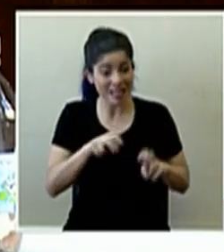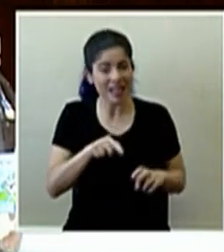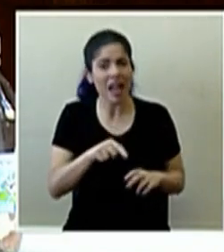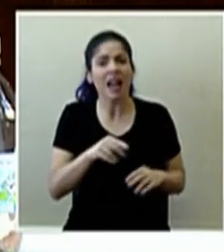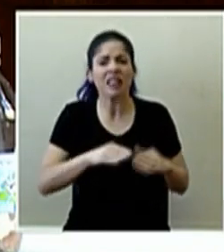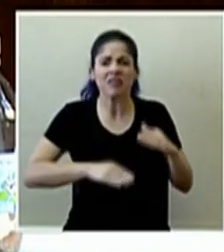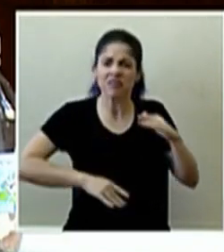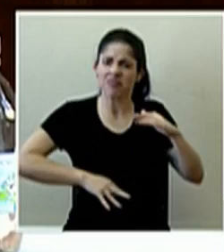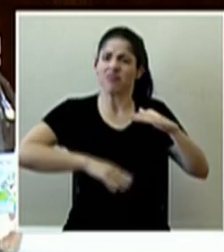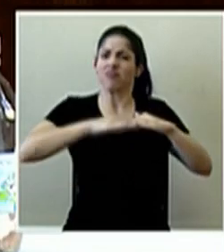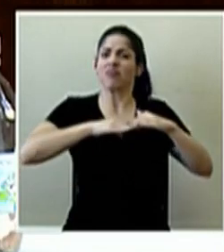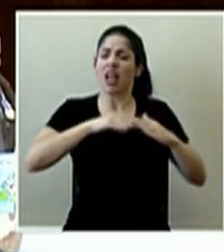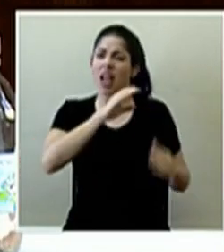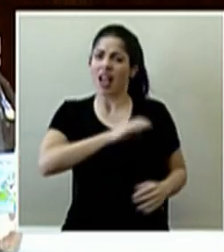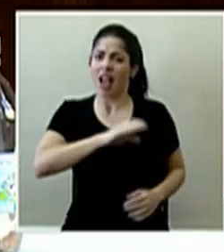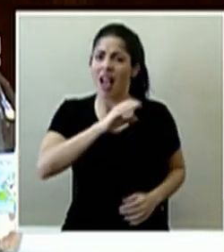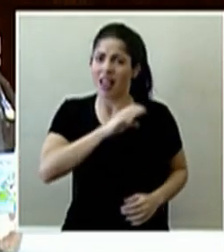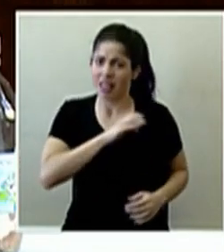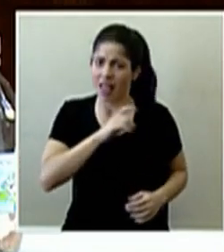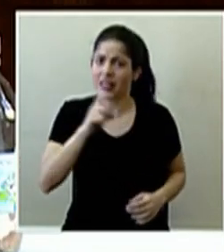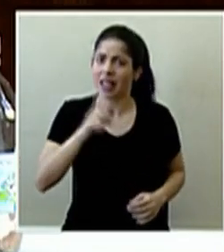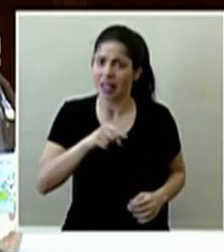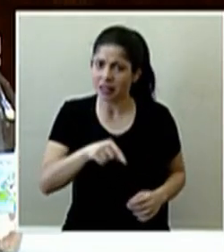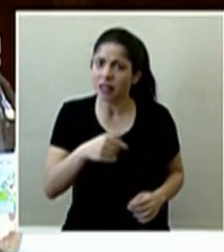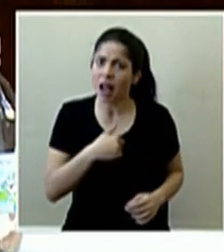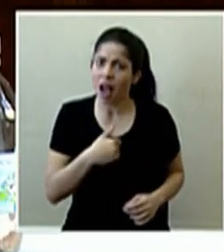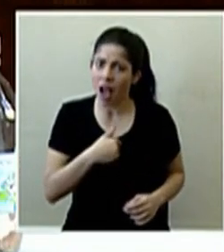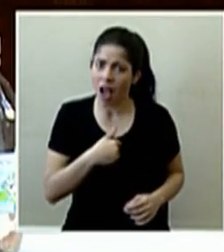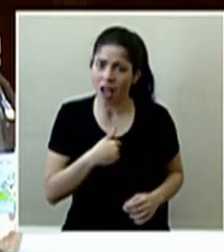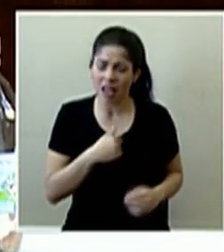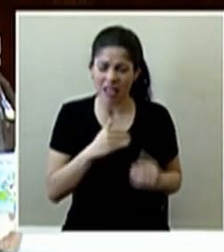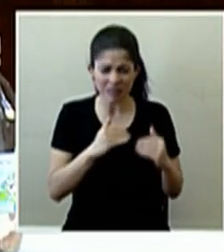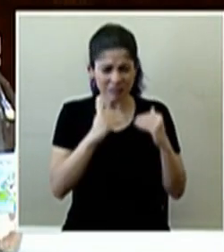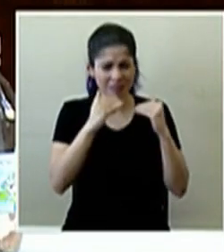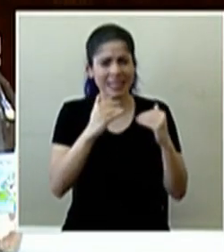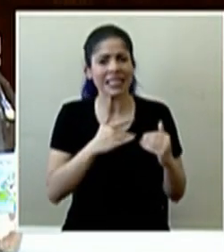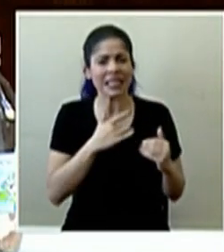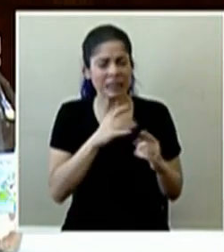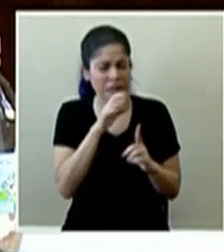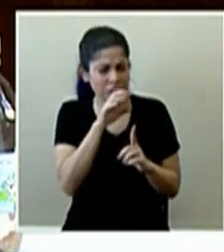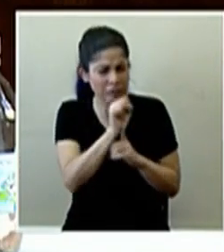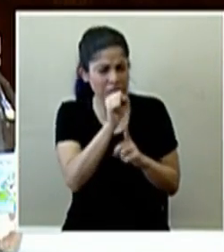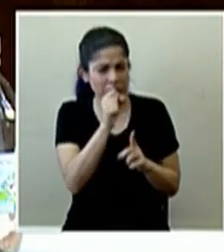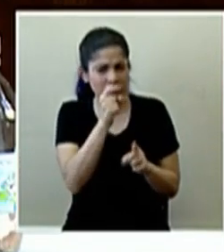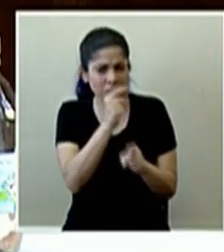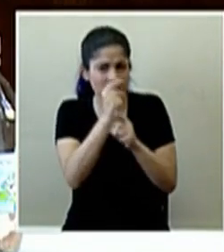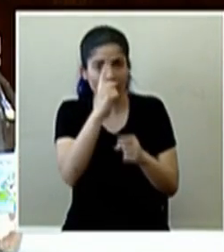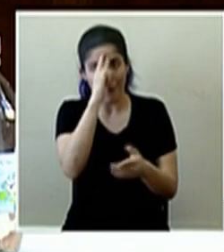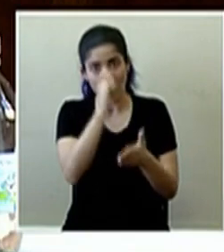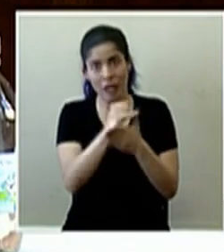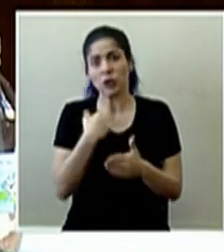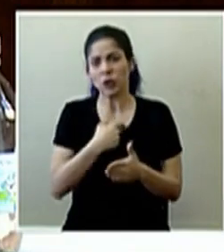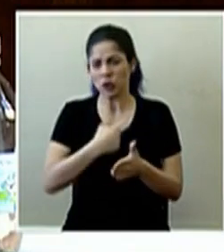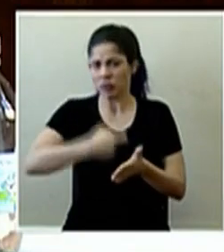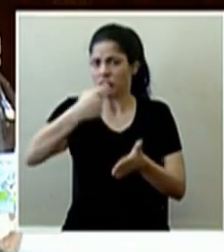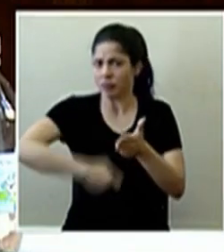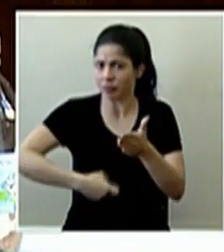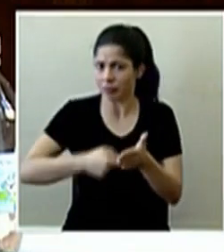cumplen con los estándares de calidad necesarios y con una alta sensibilidad. Y por eso hemos sido estrictos en ese